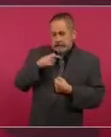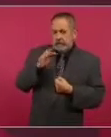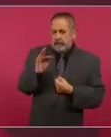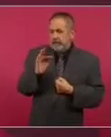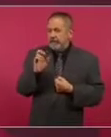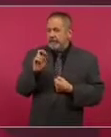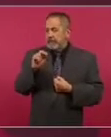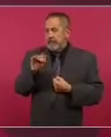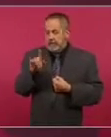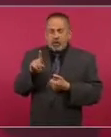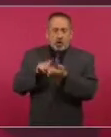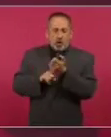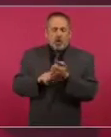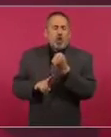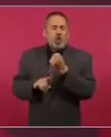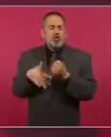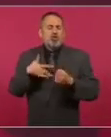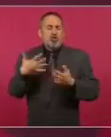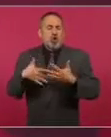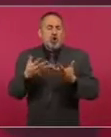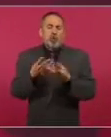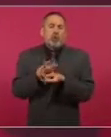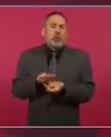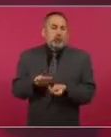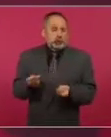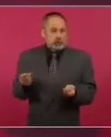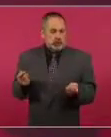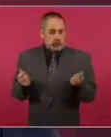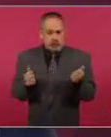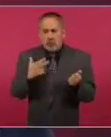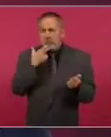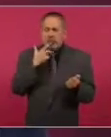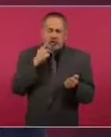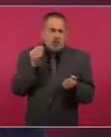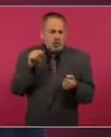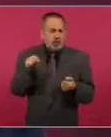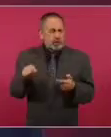que son muy dolorosas, lo usan.